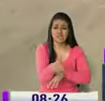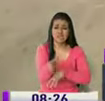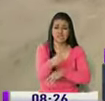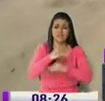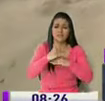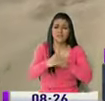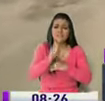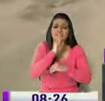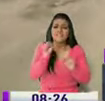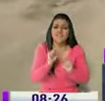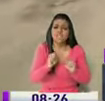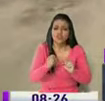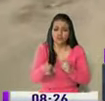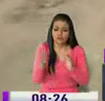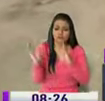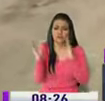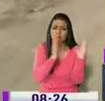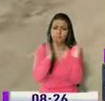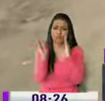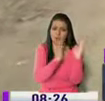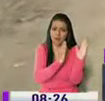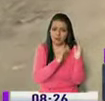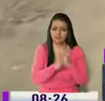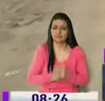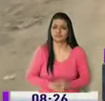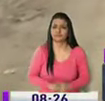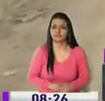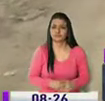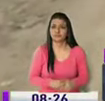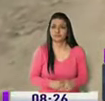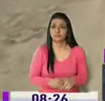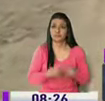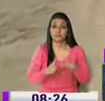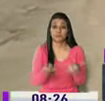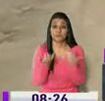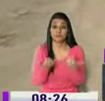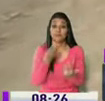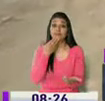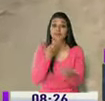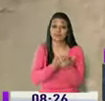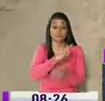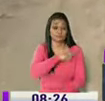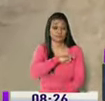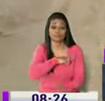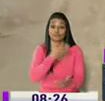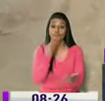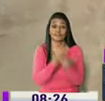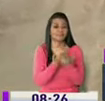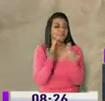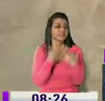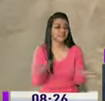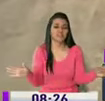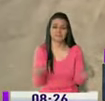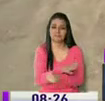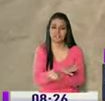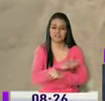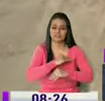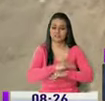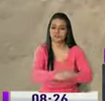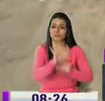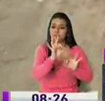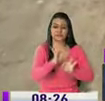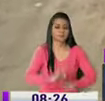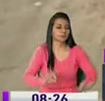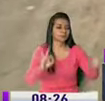provisional que se hizo para evitar el polvo que existía. Y gracias al municipio de Quito ahora está concretando una obra muy